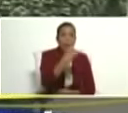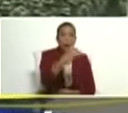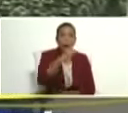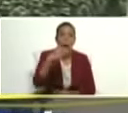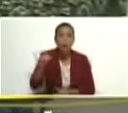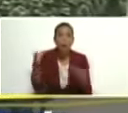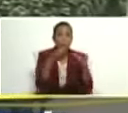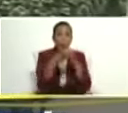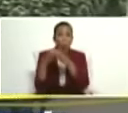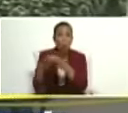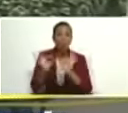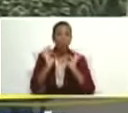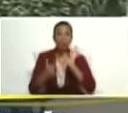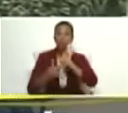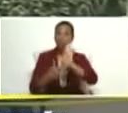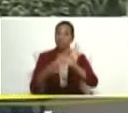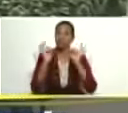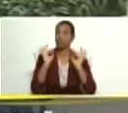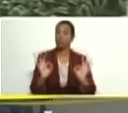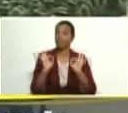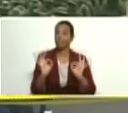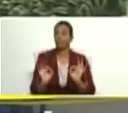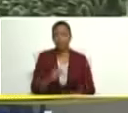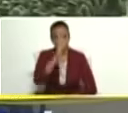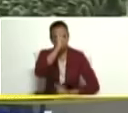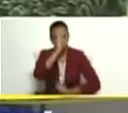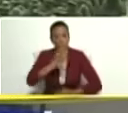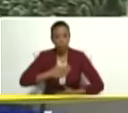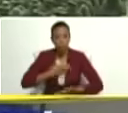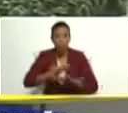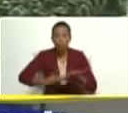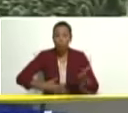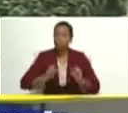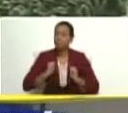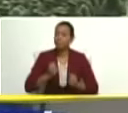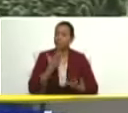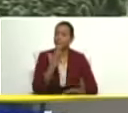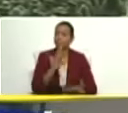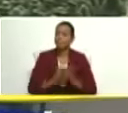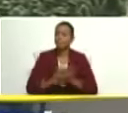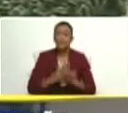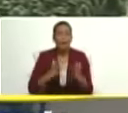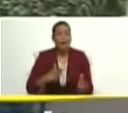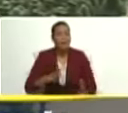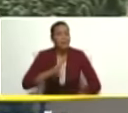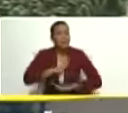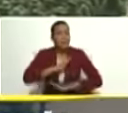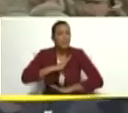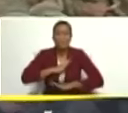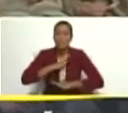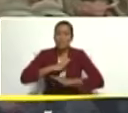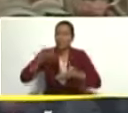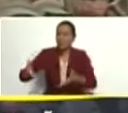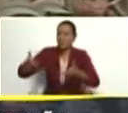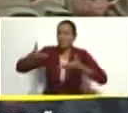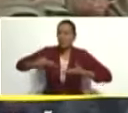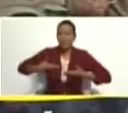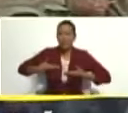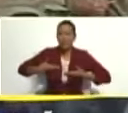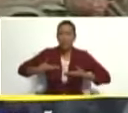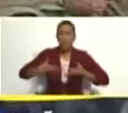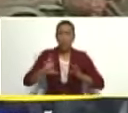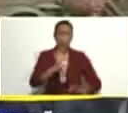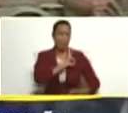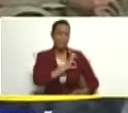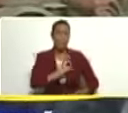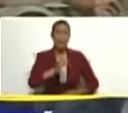su grupo destacado. Recibo con mucho beneplácito este obsequio que me han dado con el parche de